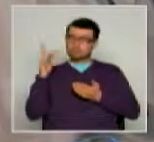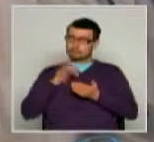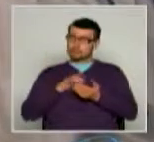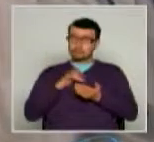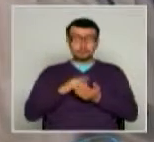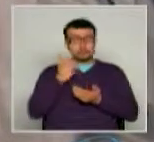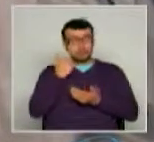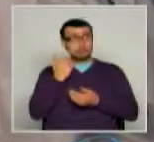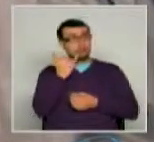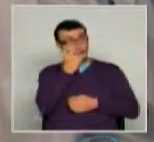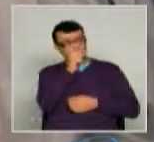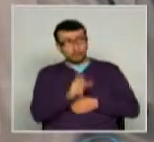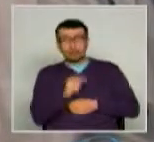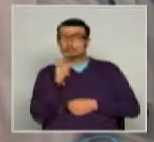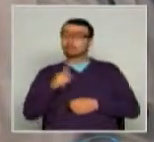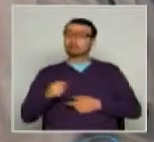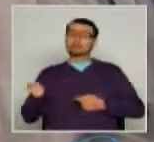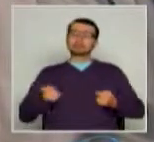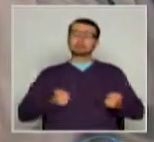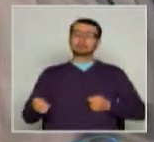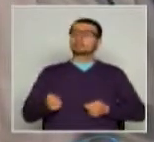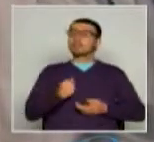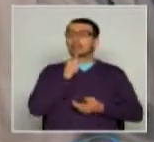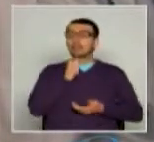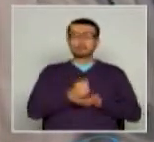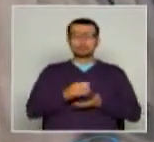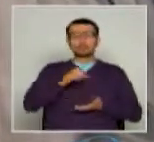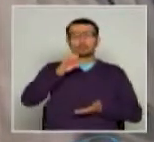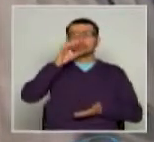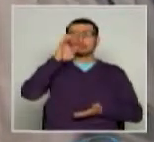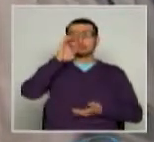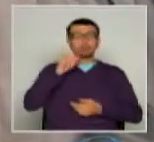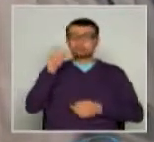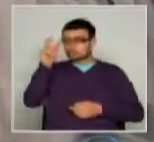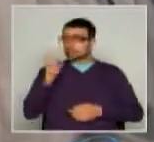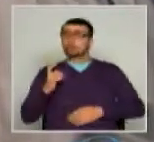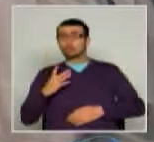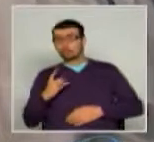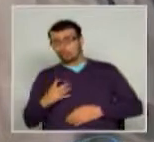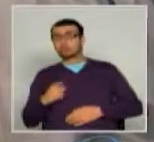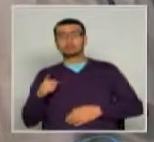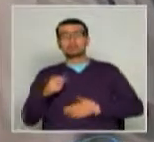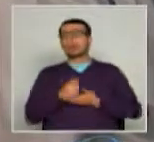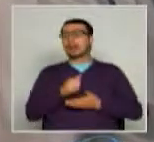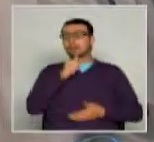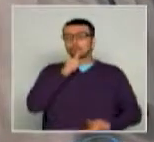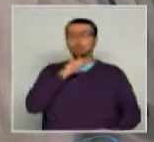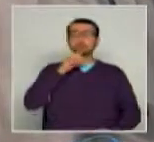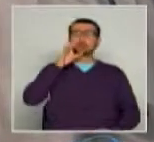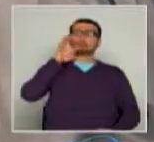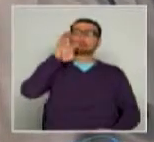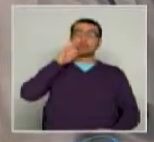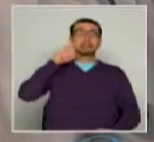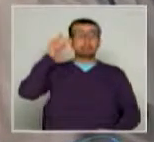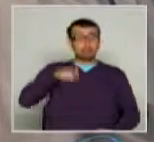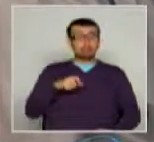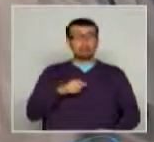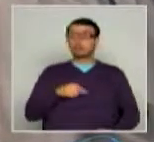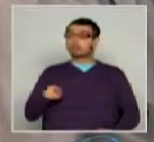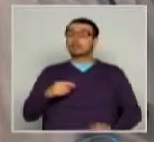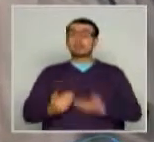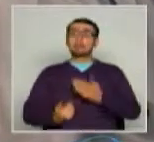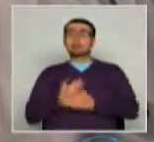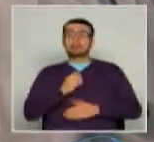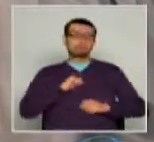ese paciente tiene que hidratarse, porque un paciente que venga con dolor se está deshidratando. Y ese paciente también tiene que empezar a hacer